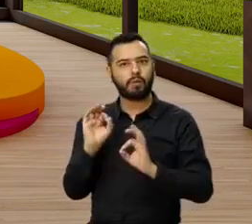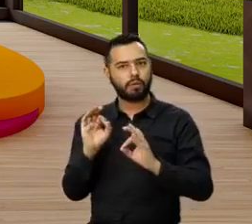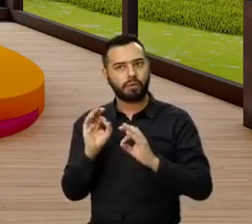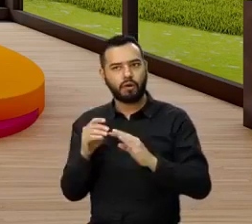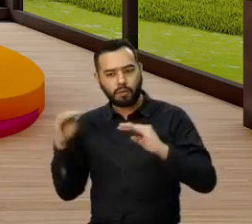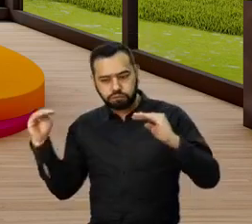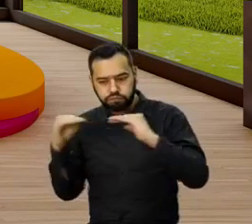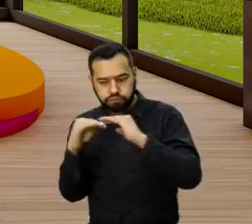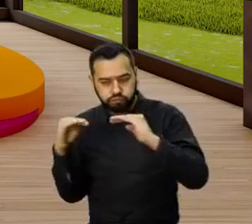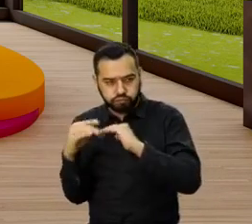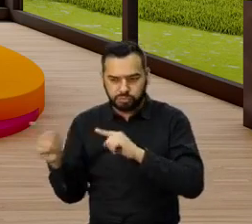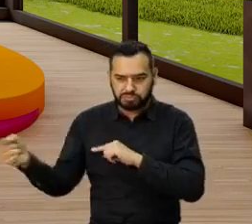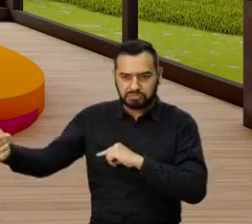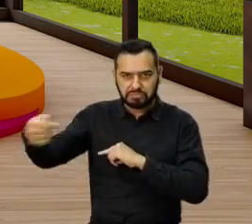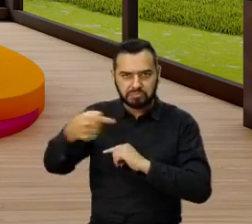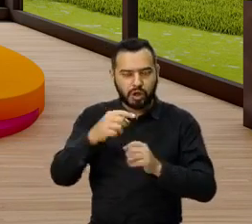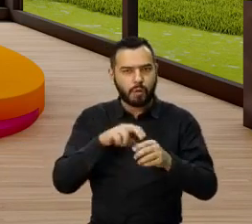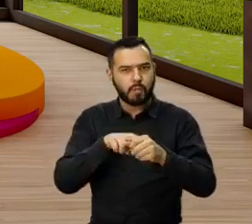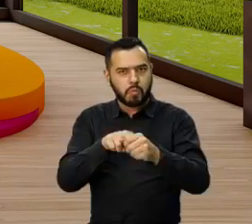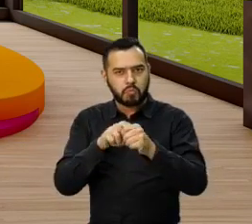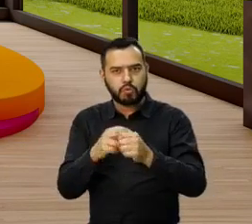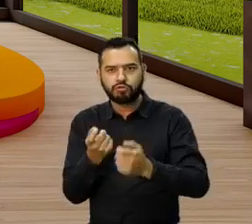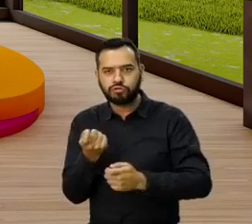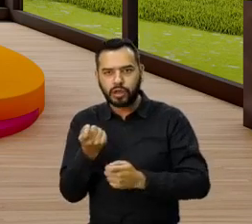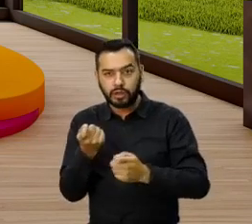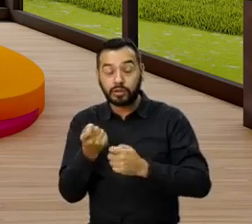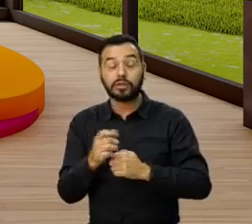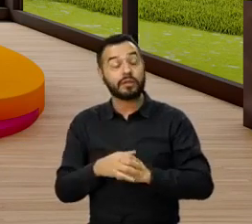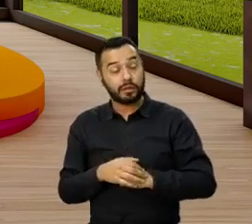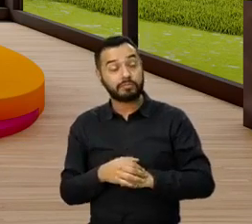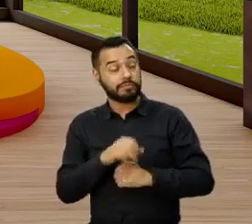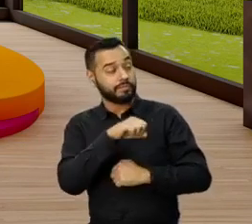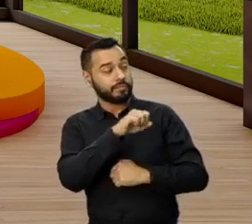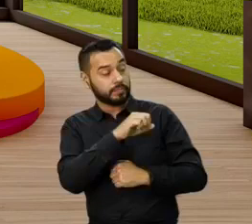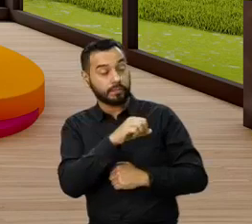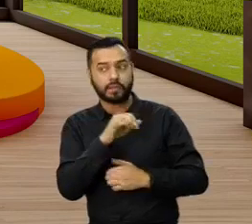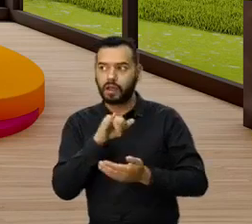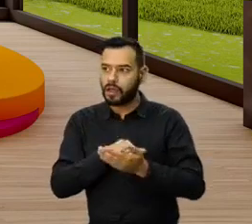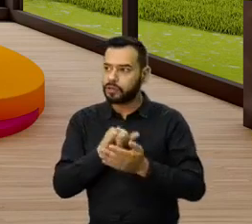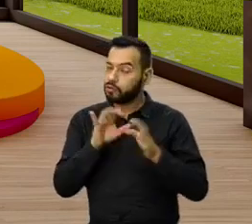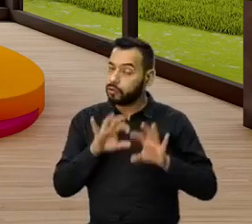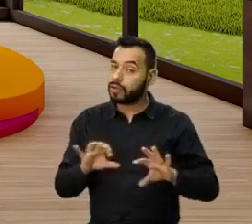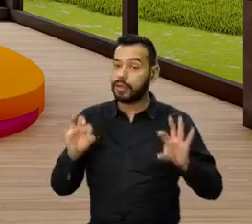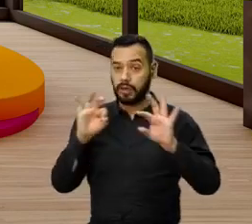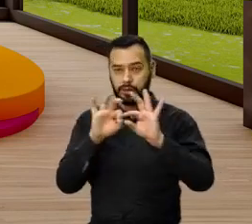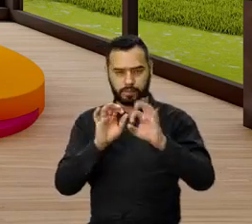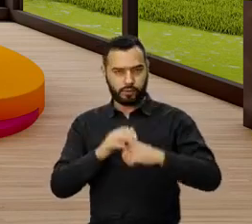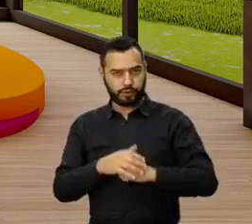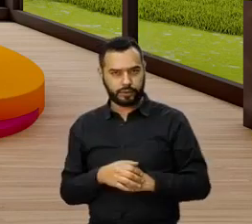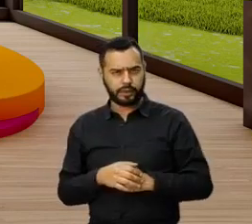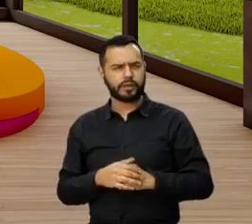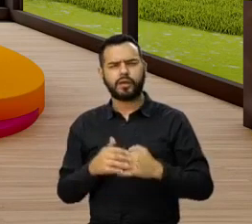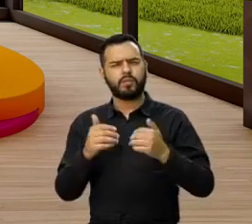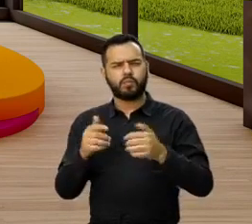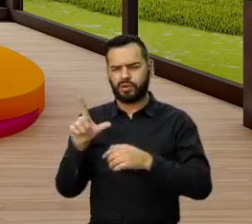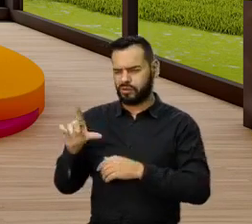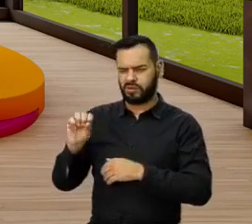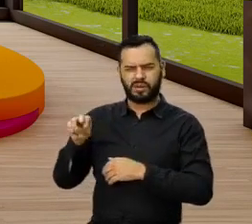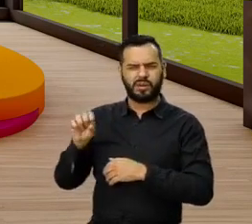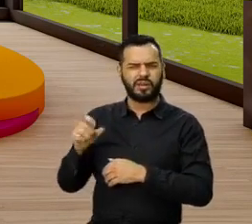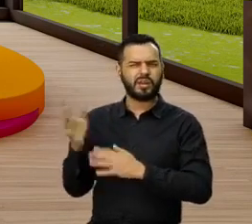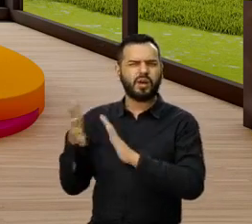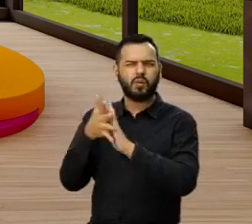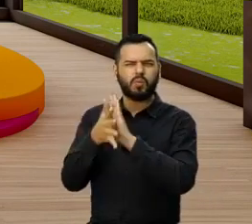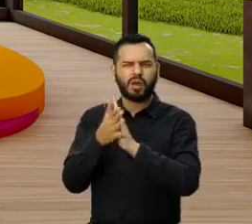vías de acceso el transporte nos deja muy cerca bueno esto también va siendo importante bueno lina te